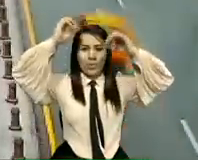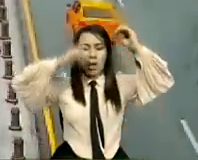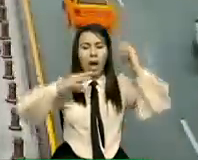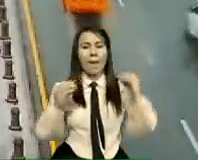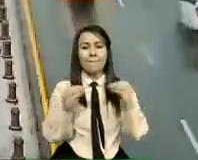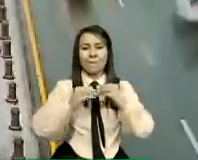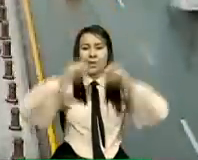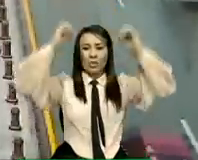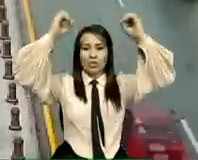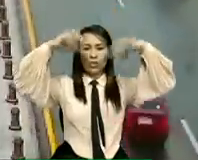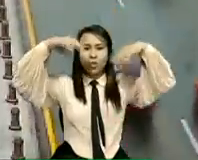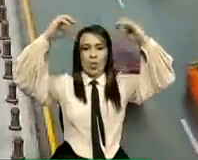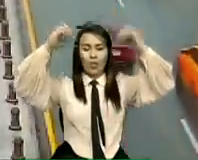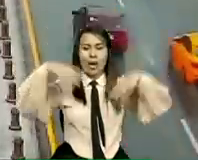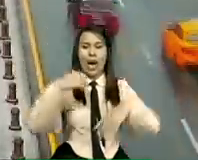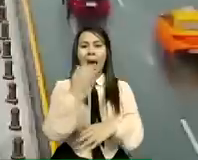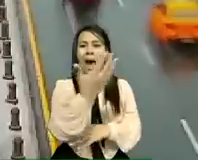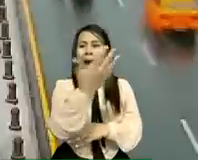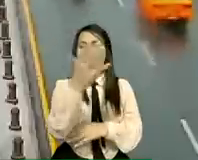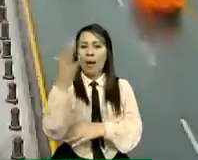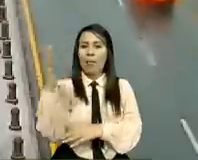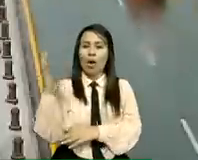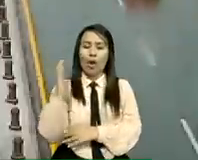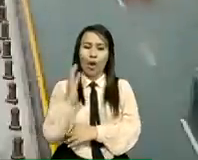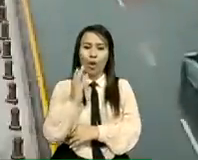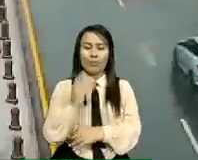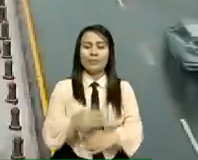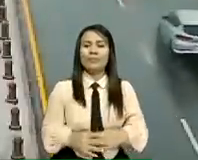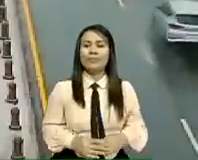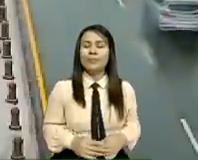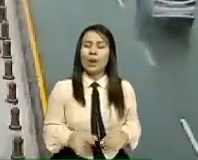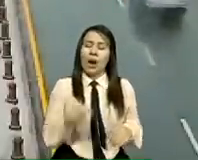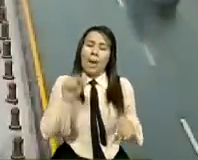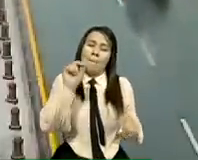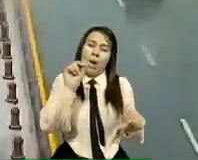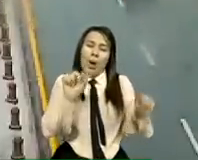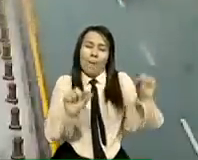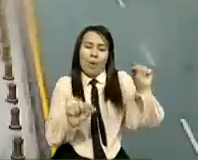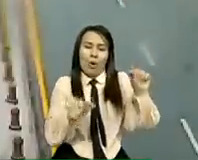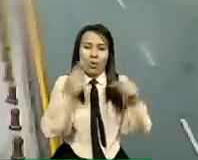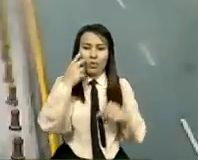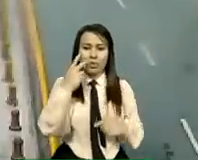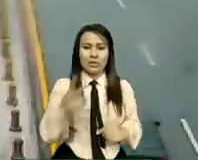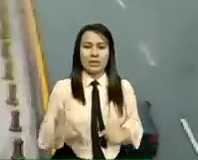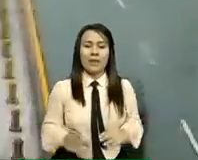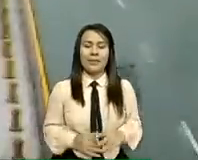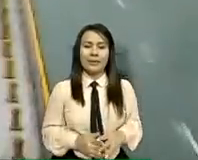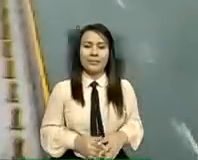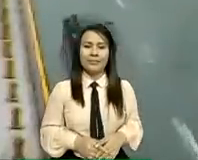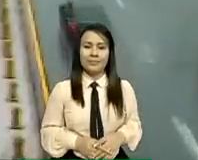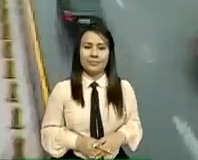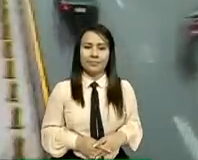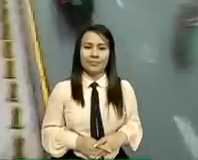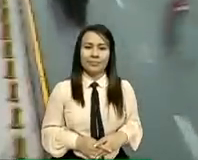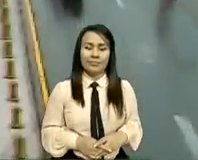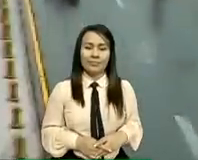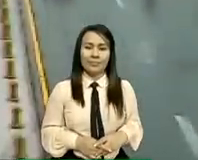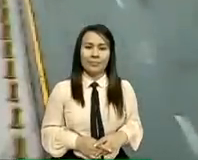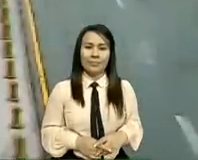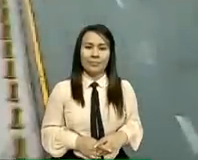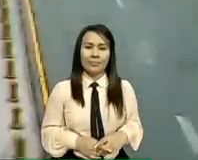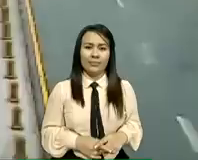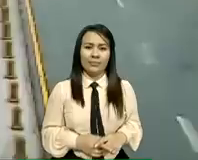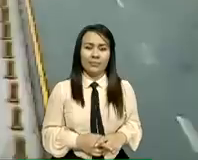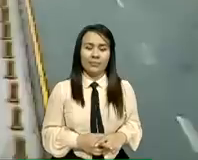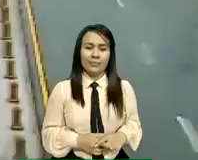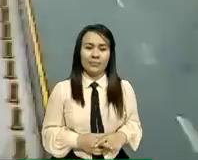ven los arbolitos y los vehículos. A medio como que parece estero salado, ¿no? Lo que se ve ahí, a la